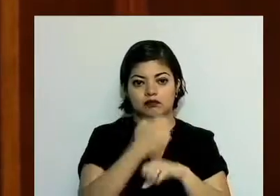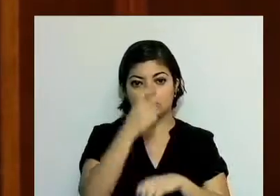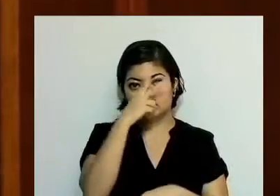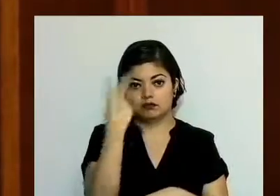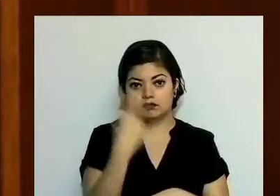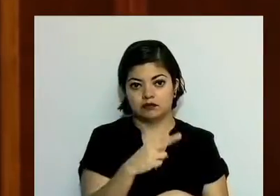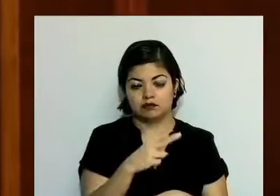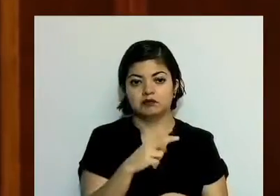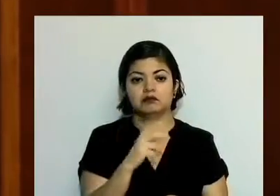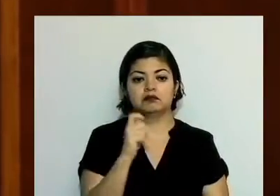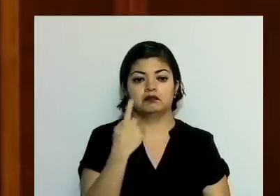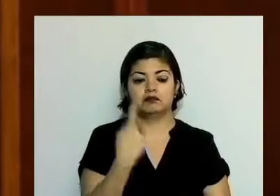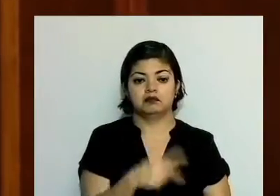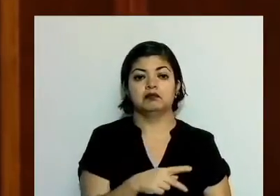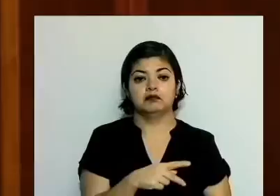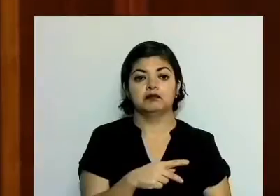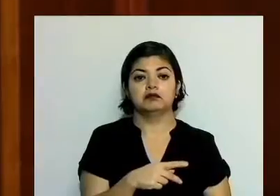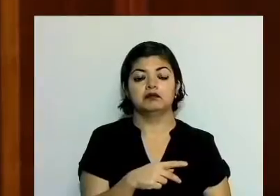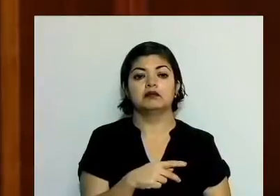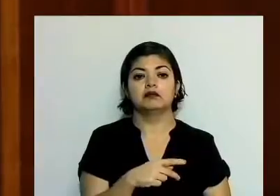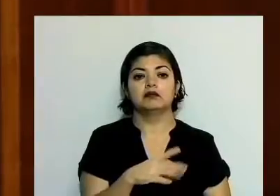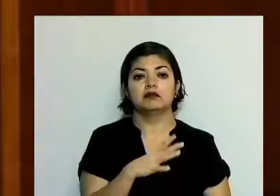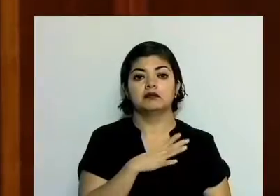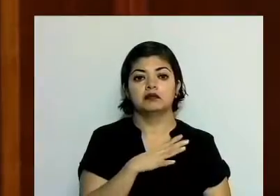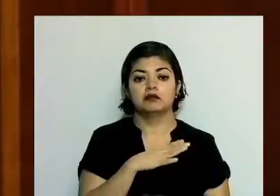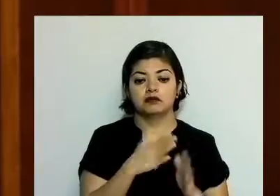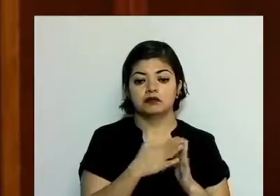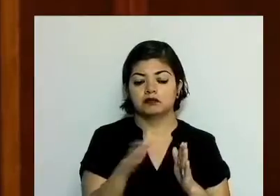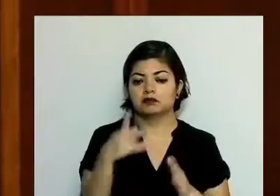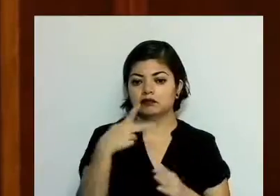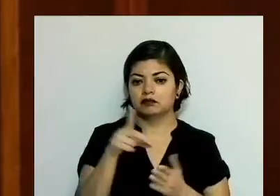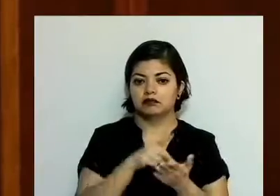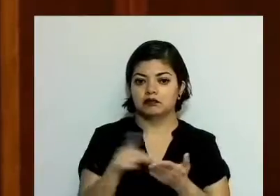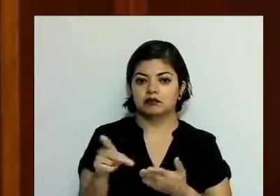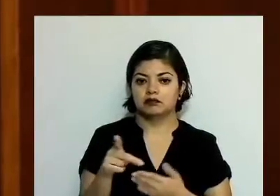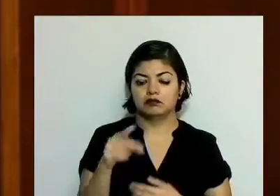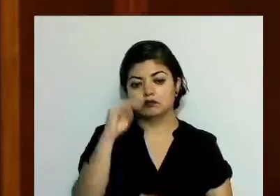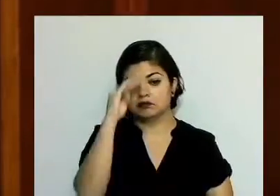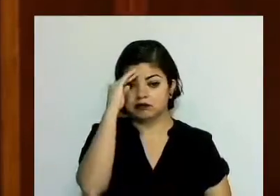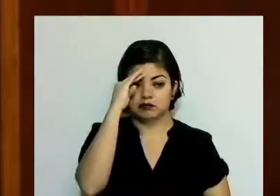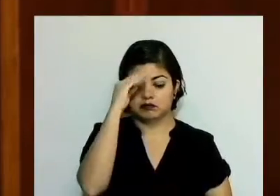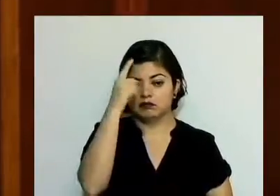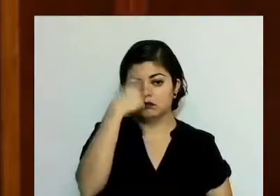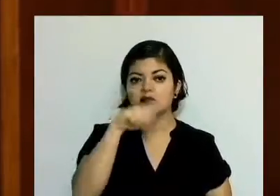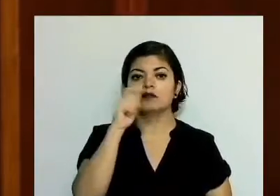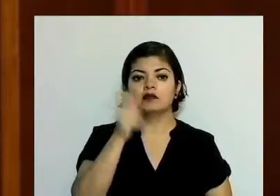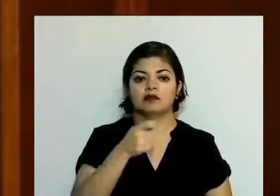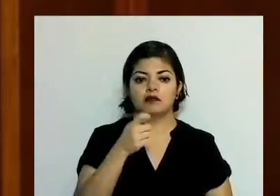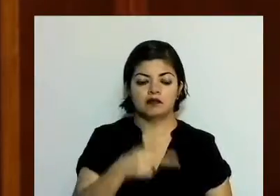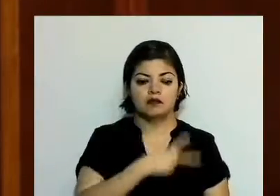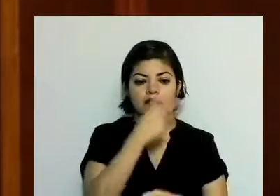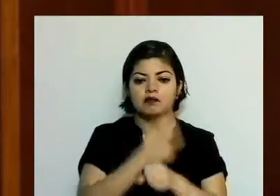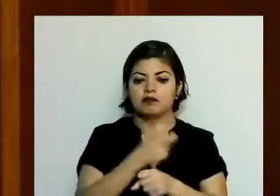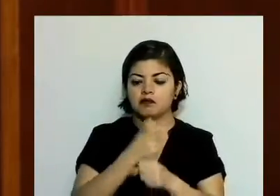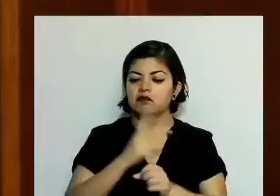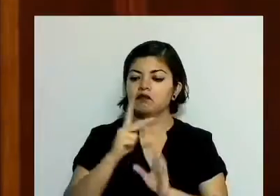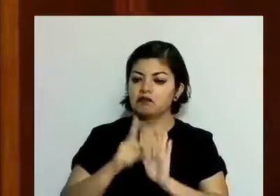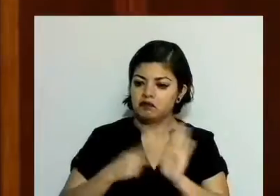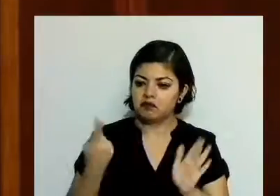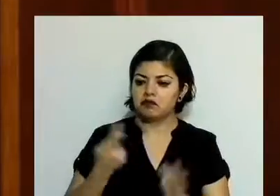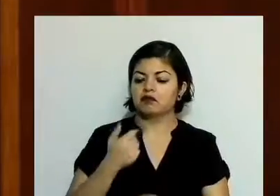Libre y Soberano de México, en ejercicio de su derecho a ser considerado para un segundo periodo, podría